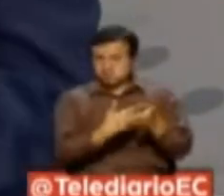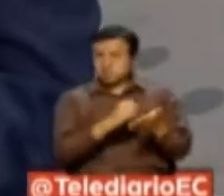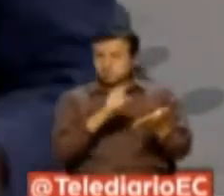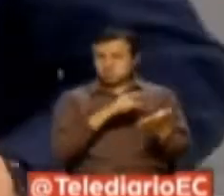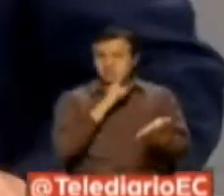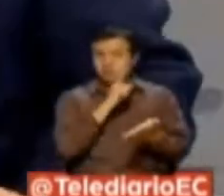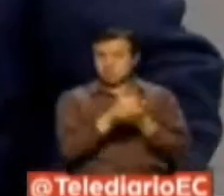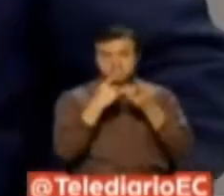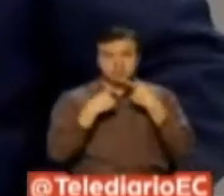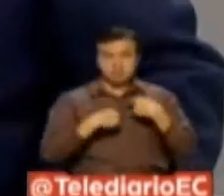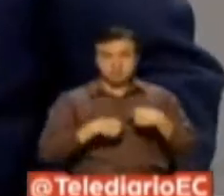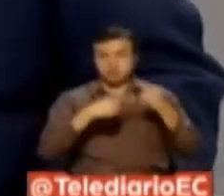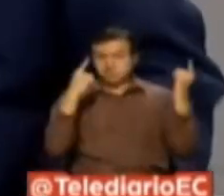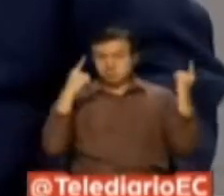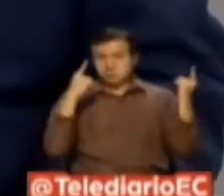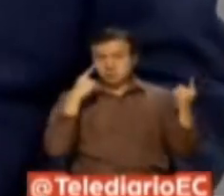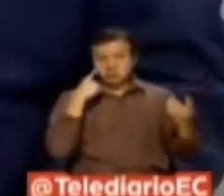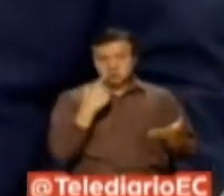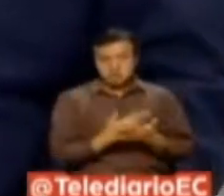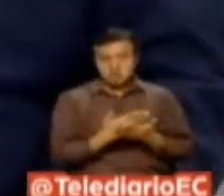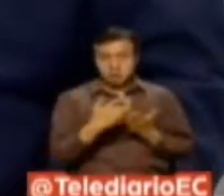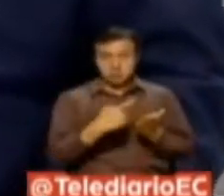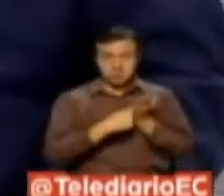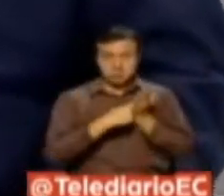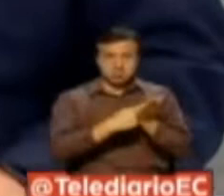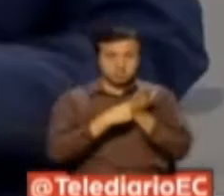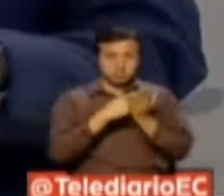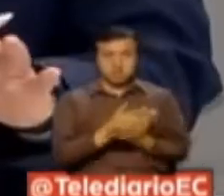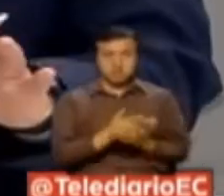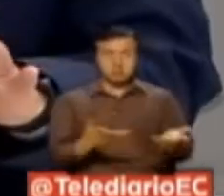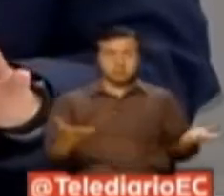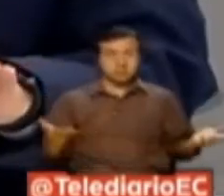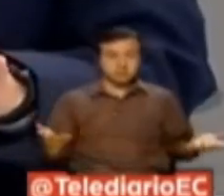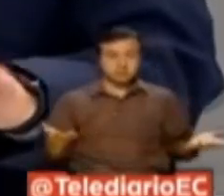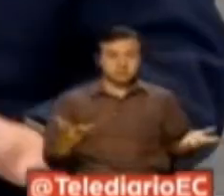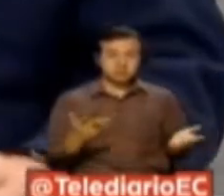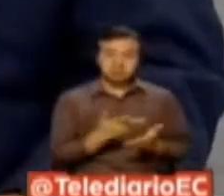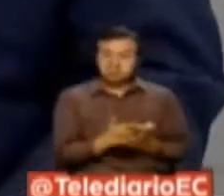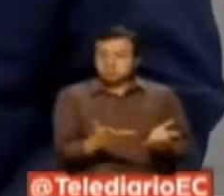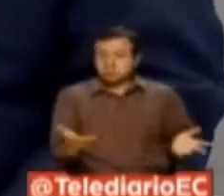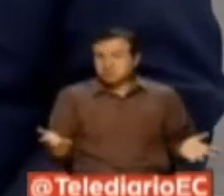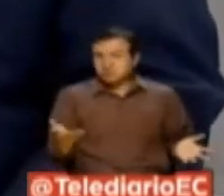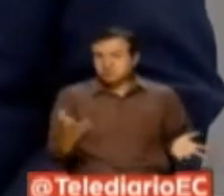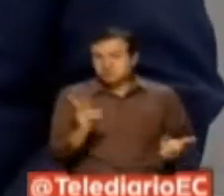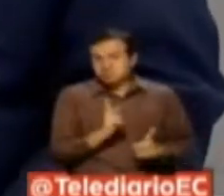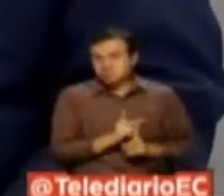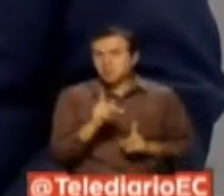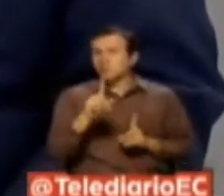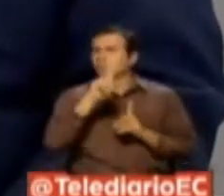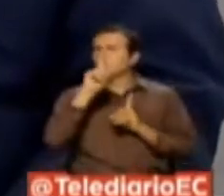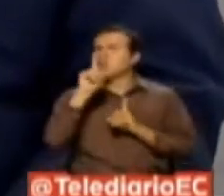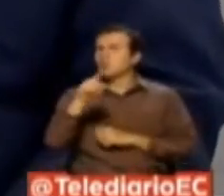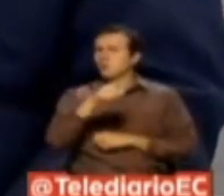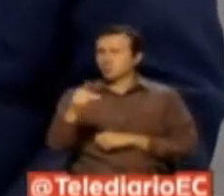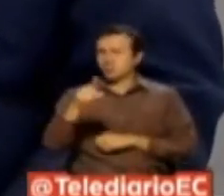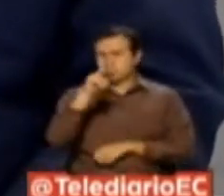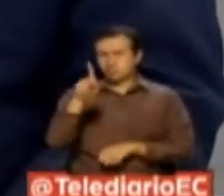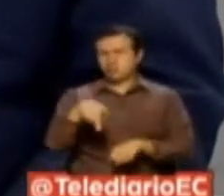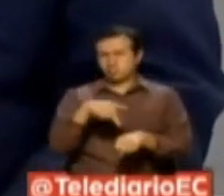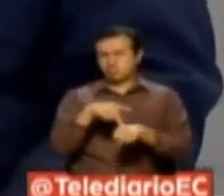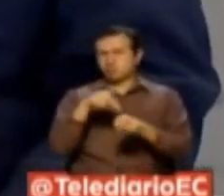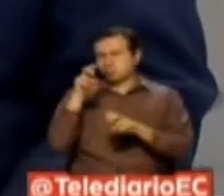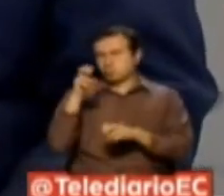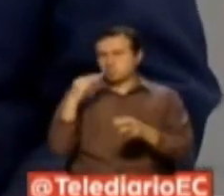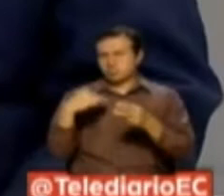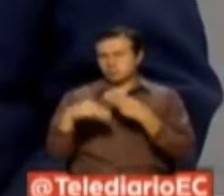que se habían emitido y se habían negociado y que esto es un mecanismo claro yo le pregunto usted como experto